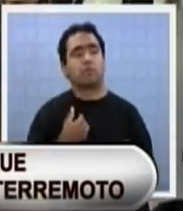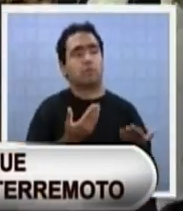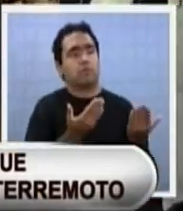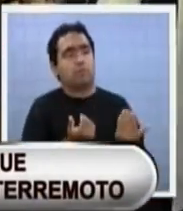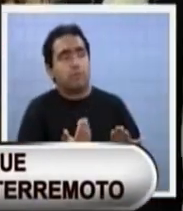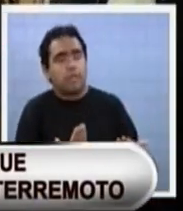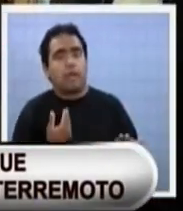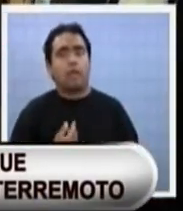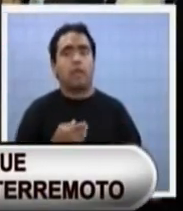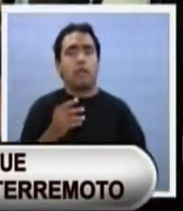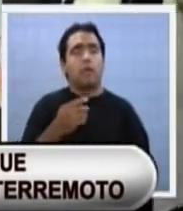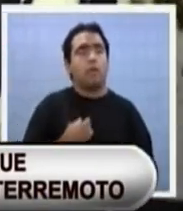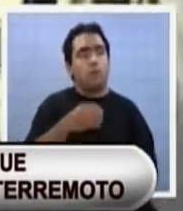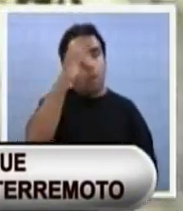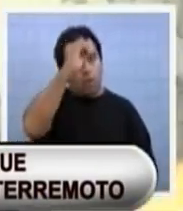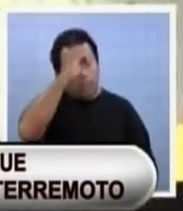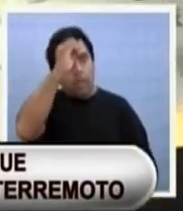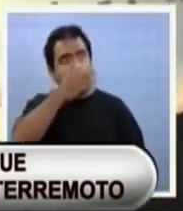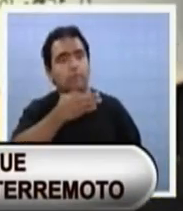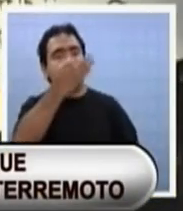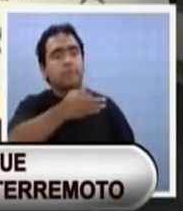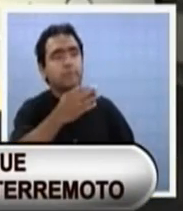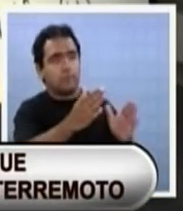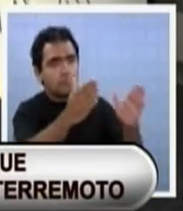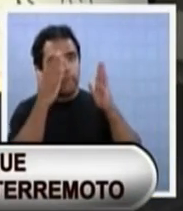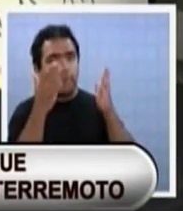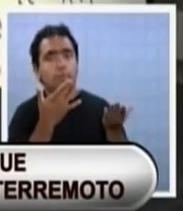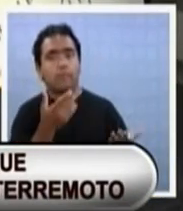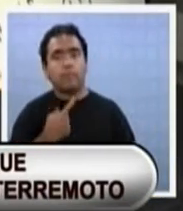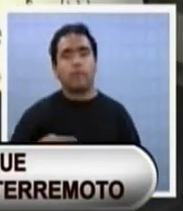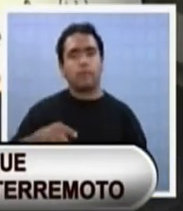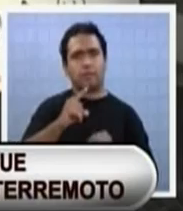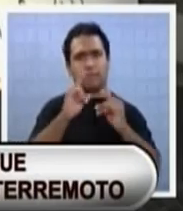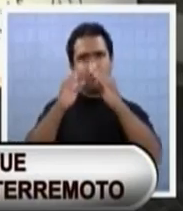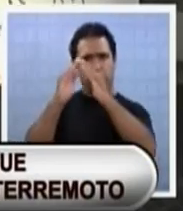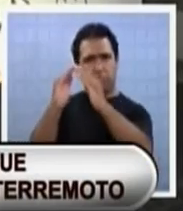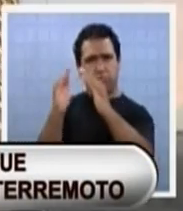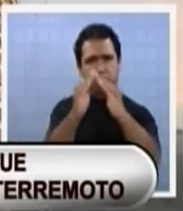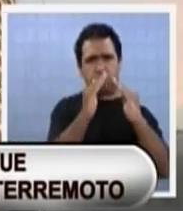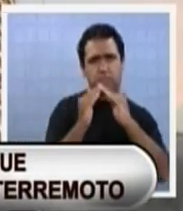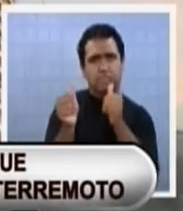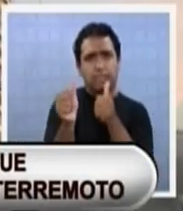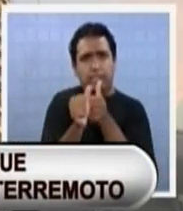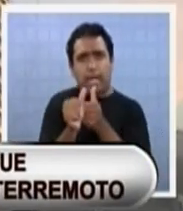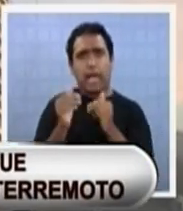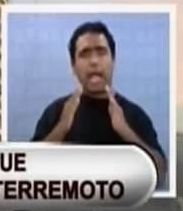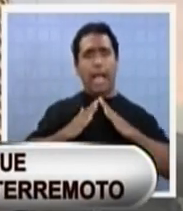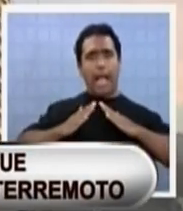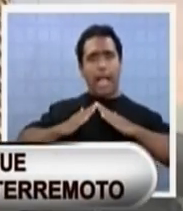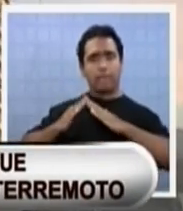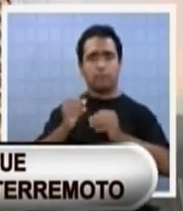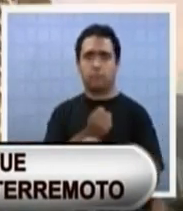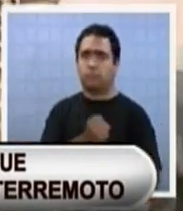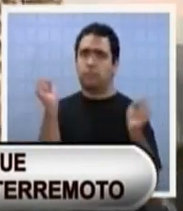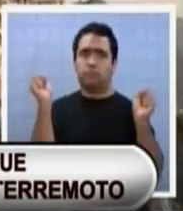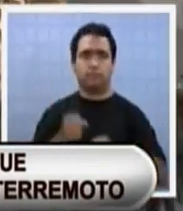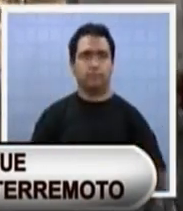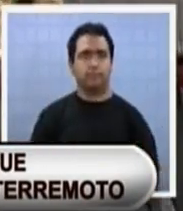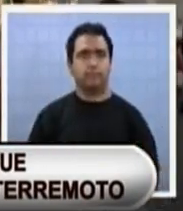de que sean escuchadas sus razones para oponerse a la creación de un barrio de emergencia cerca de sus viviendas.